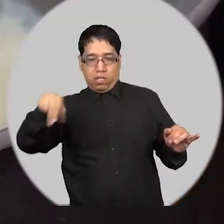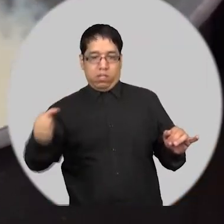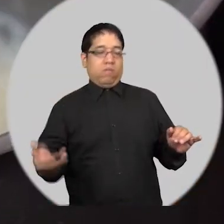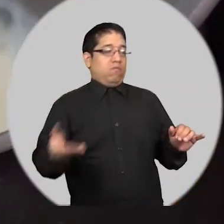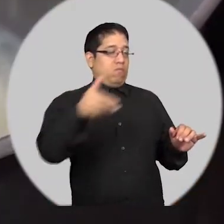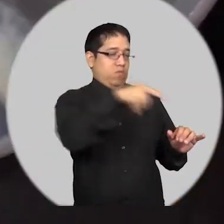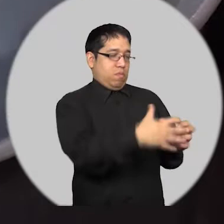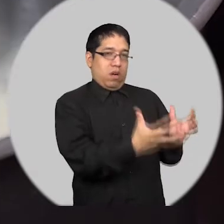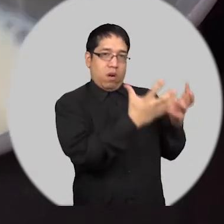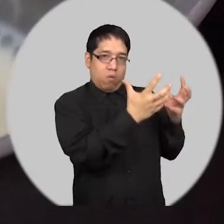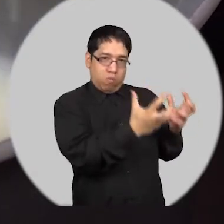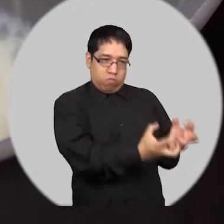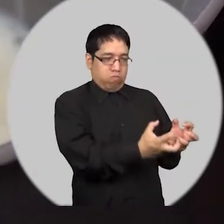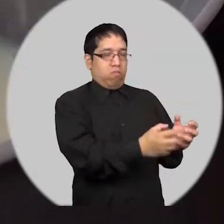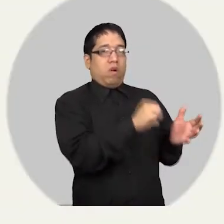crema pastelera.